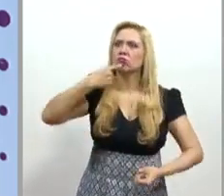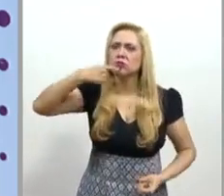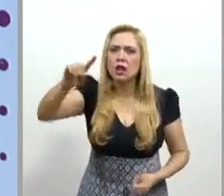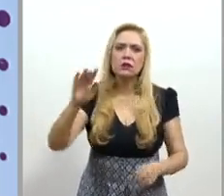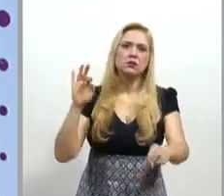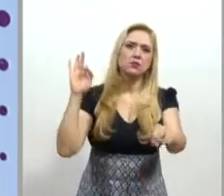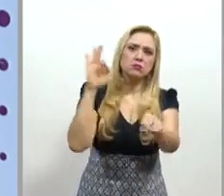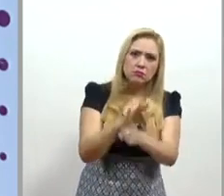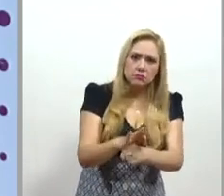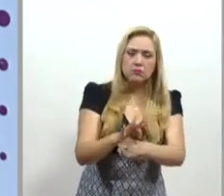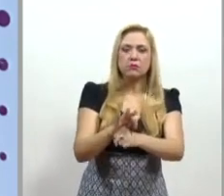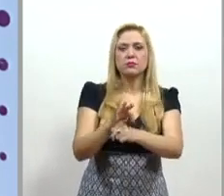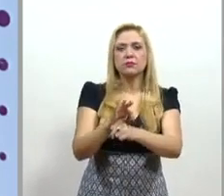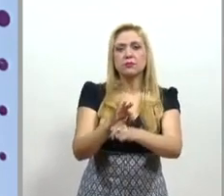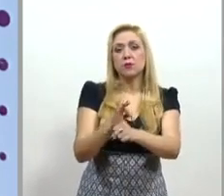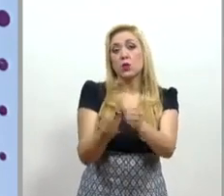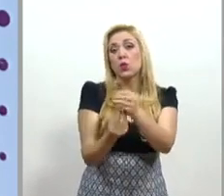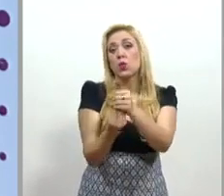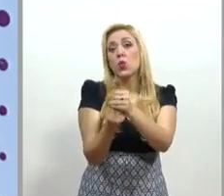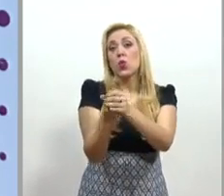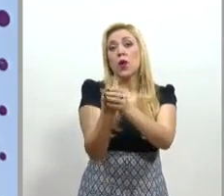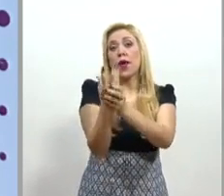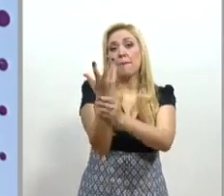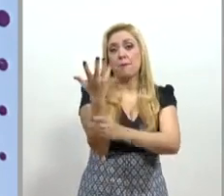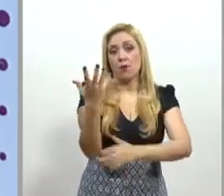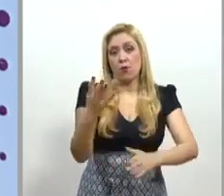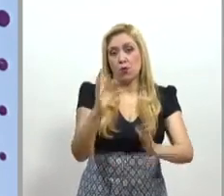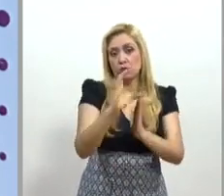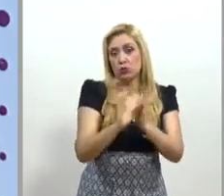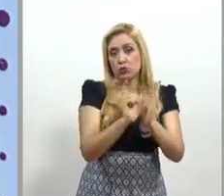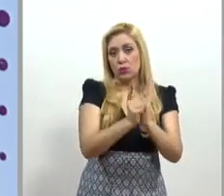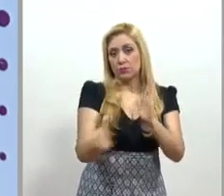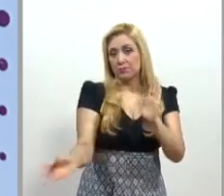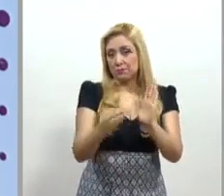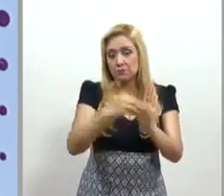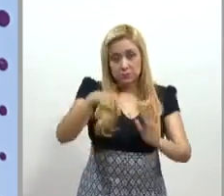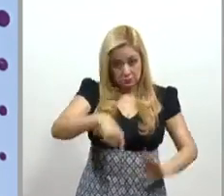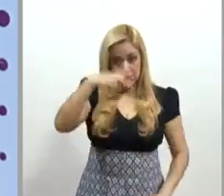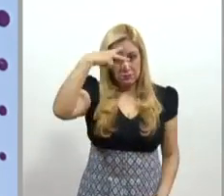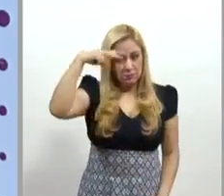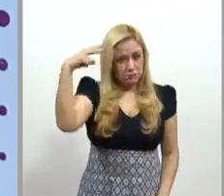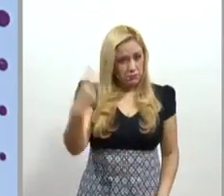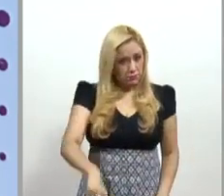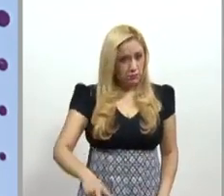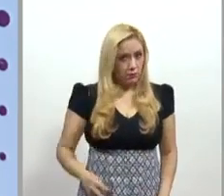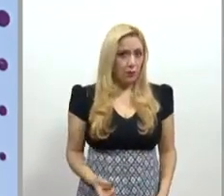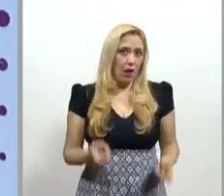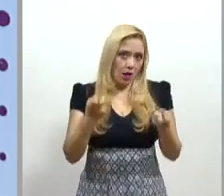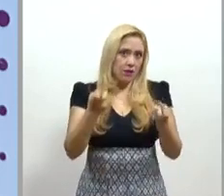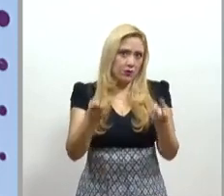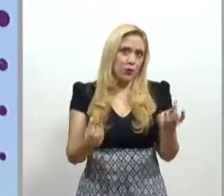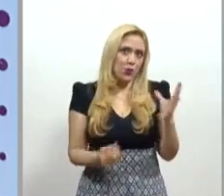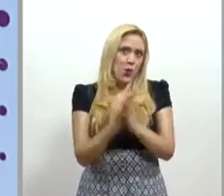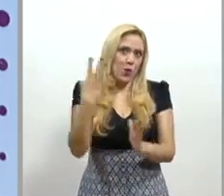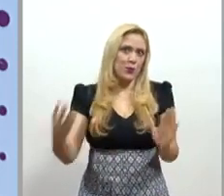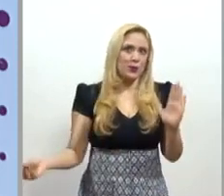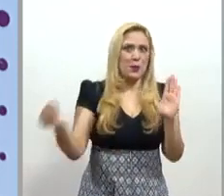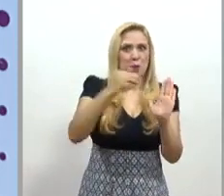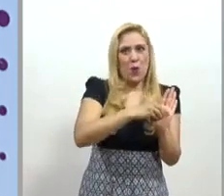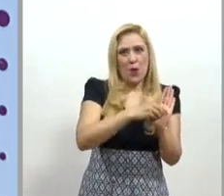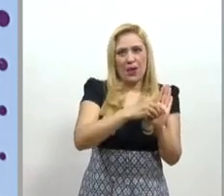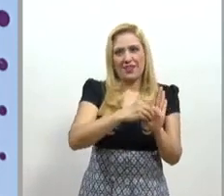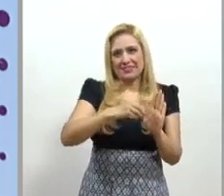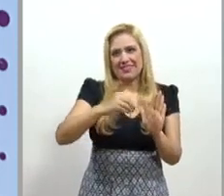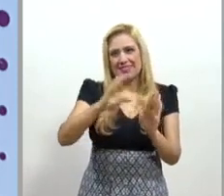dar cuerpo a alguna nueva estructura constitucional y en el caso de México, que participa de esta tendencia del constitucionalismo